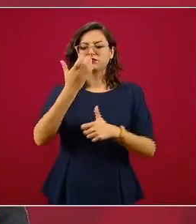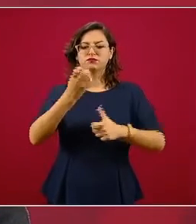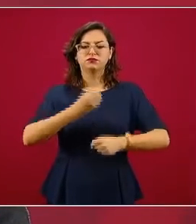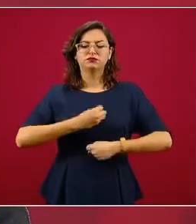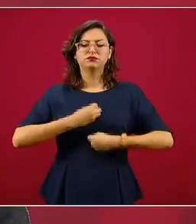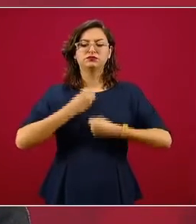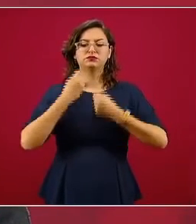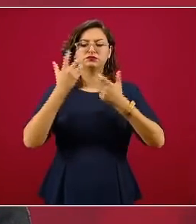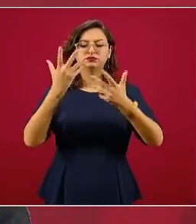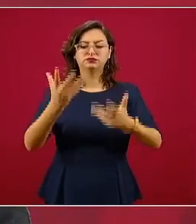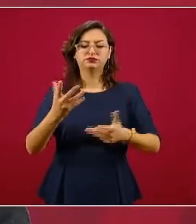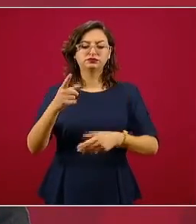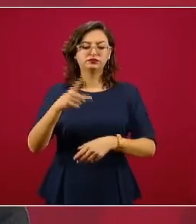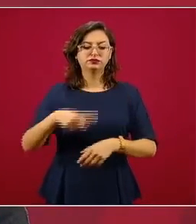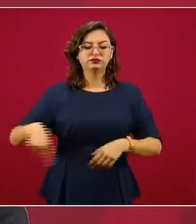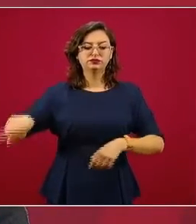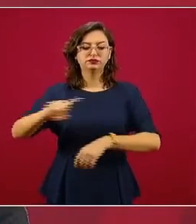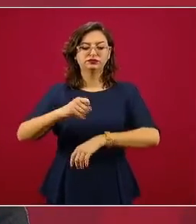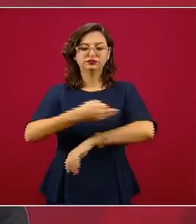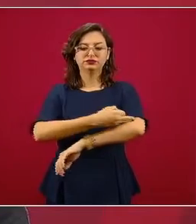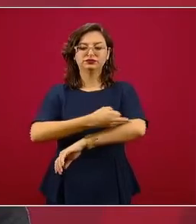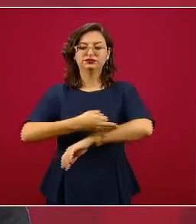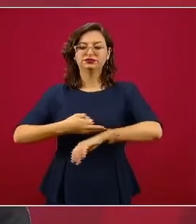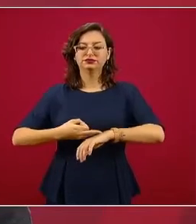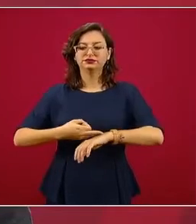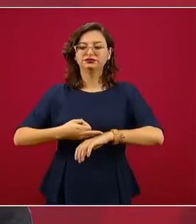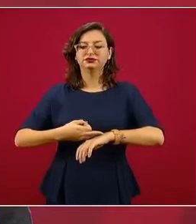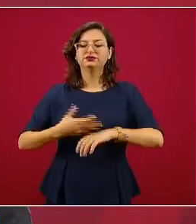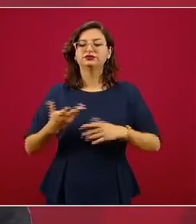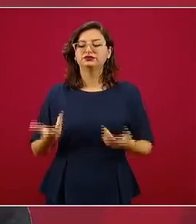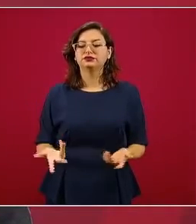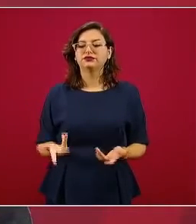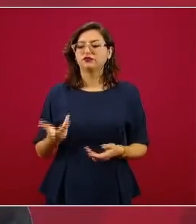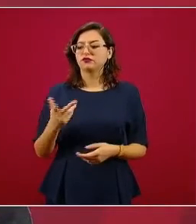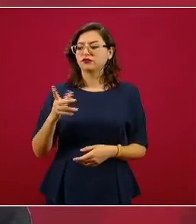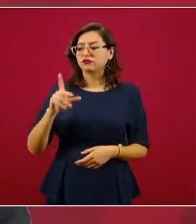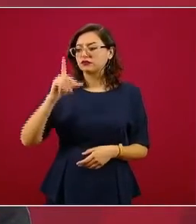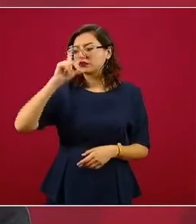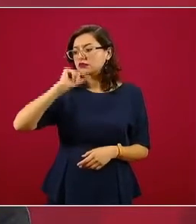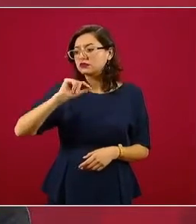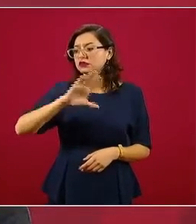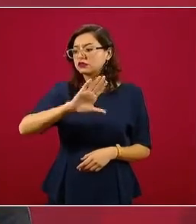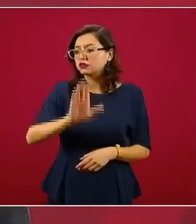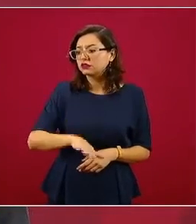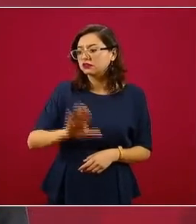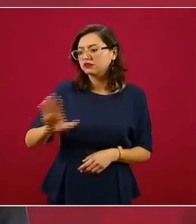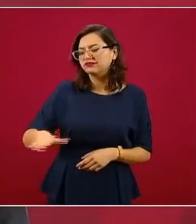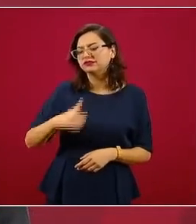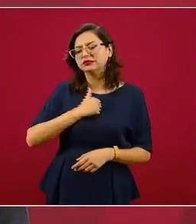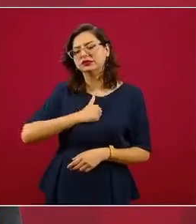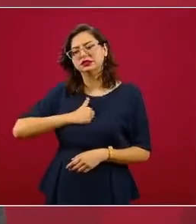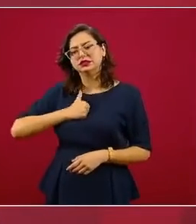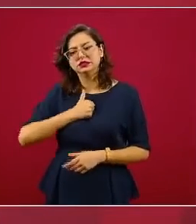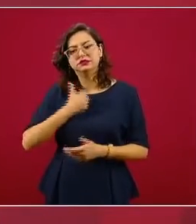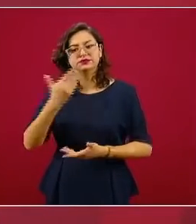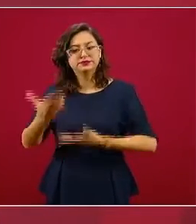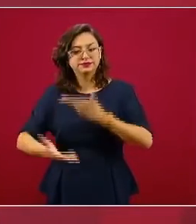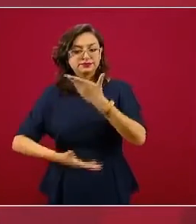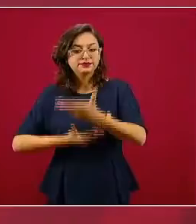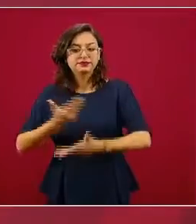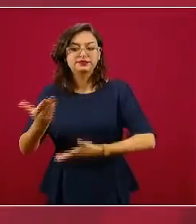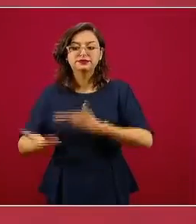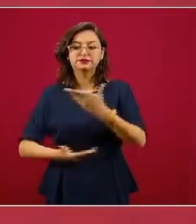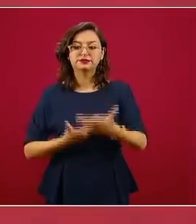a familiares de quienes han perdido la vida. Voy a mostrar